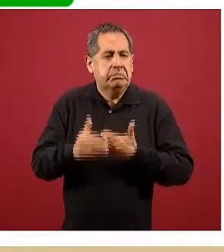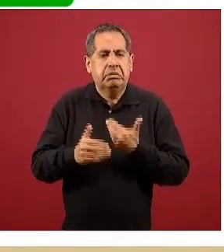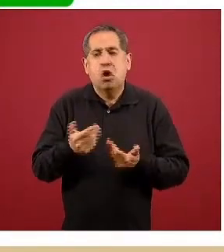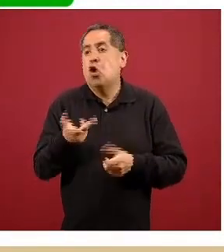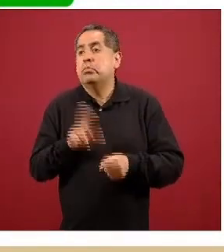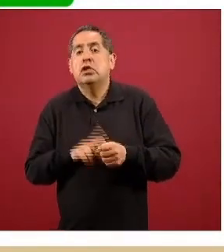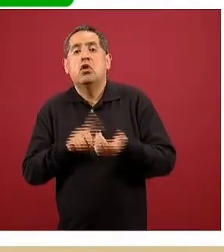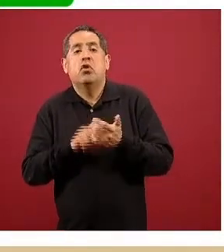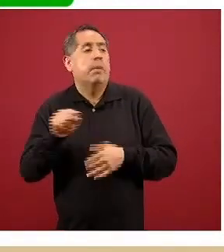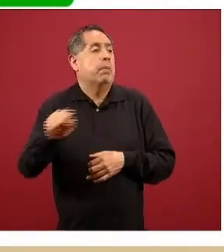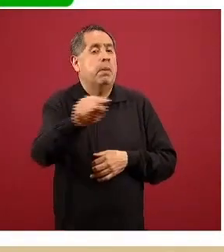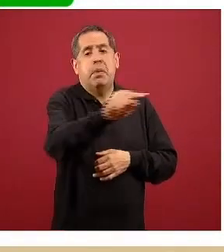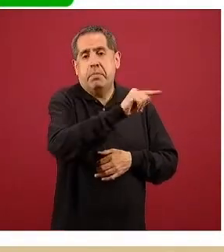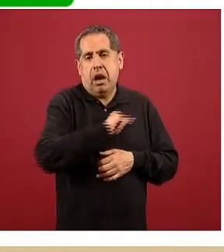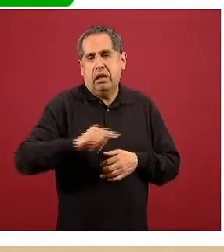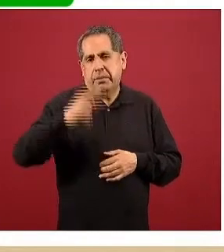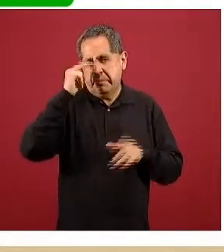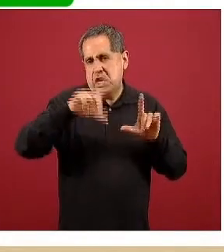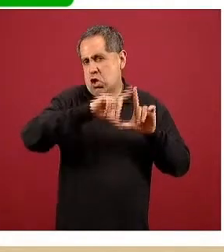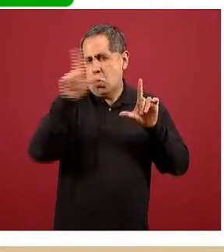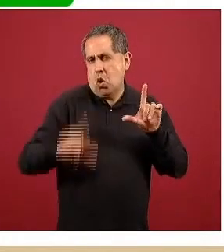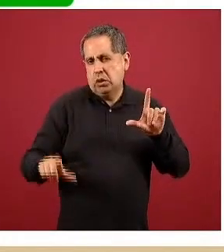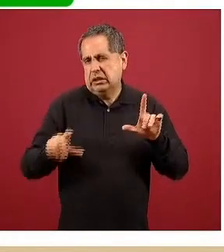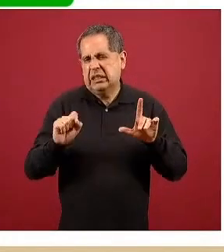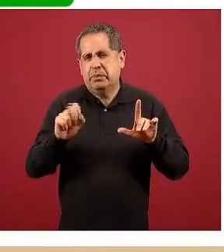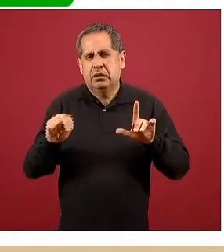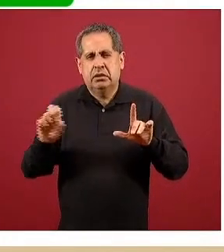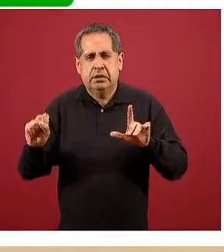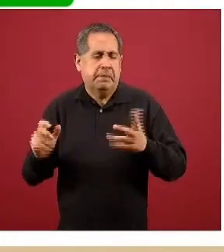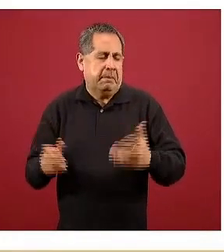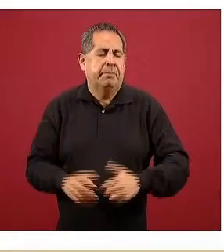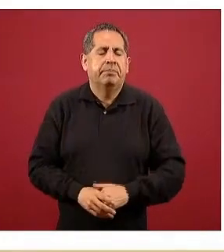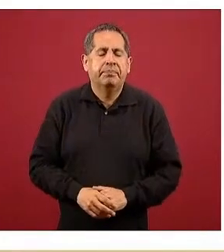hospitales del Sistema Nacional de Salud.